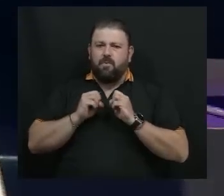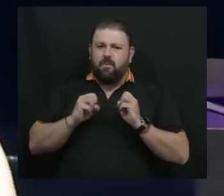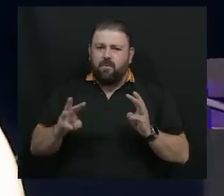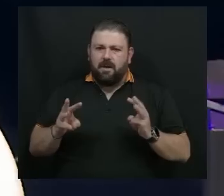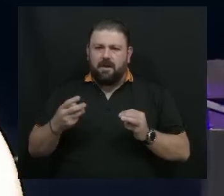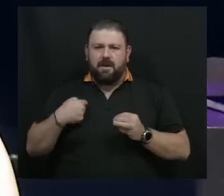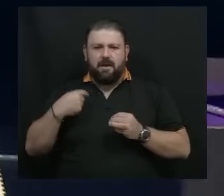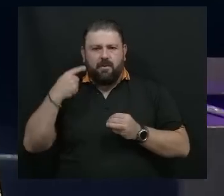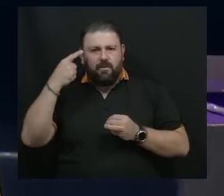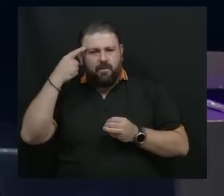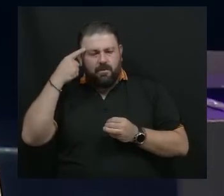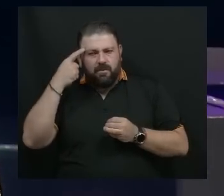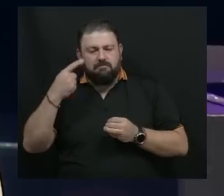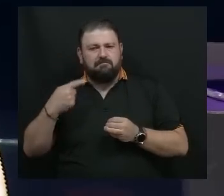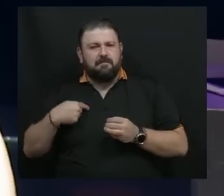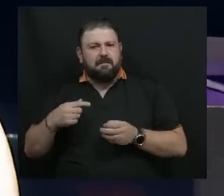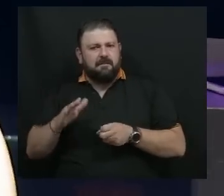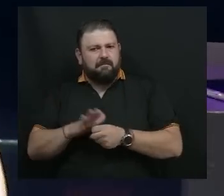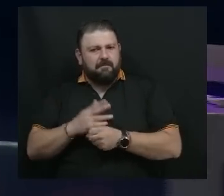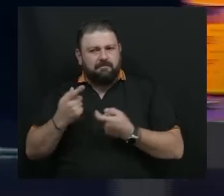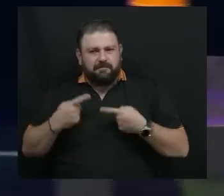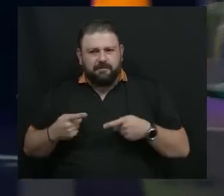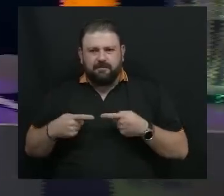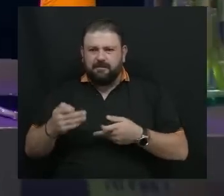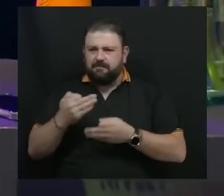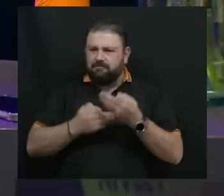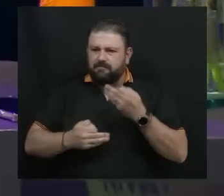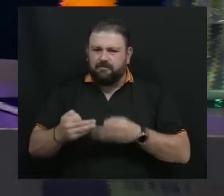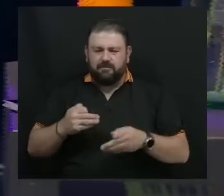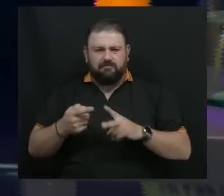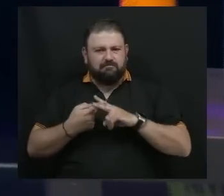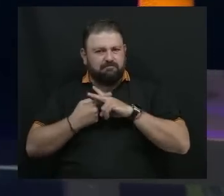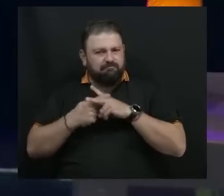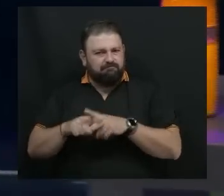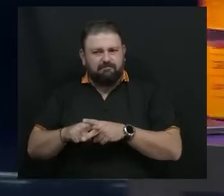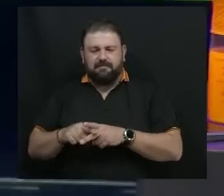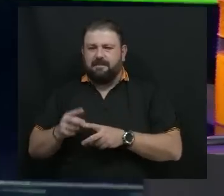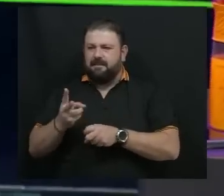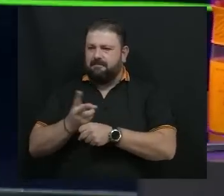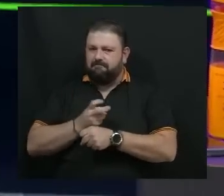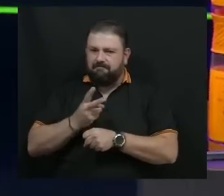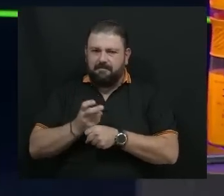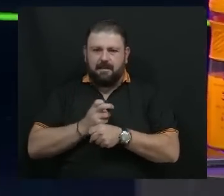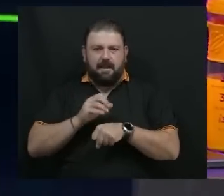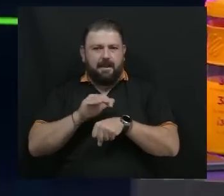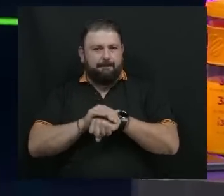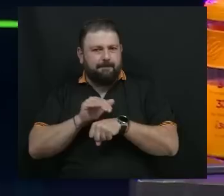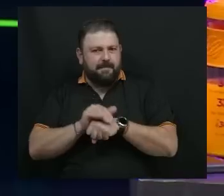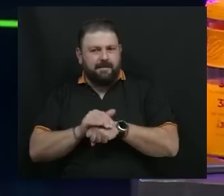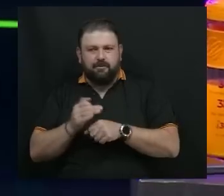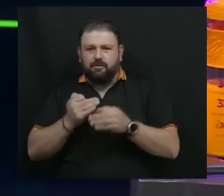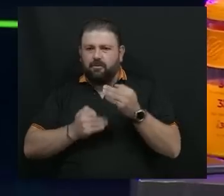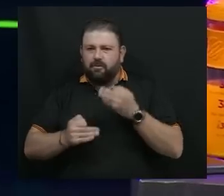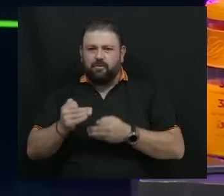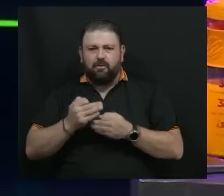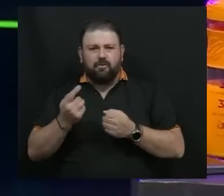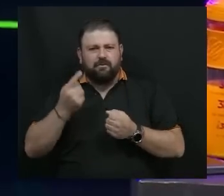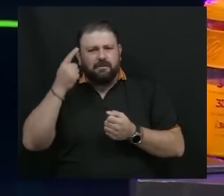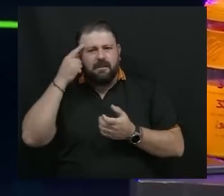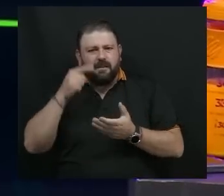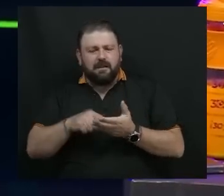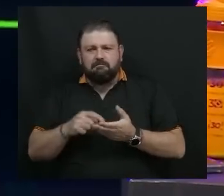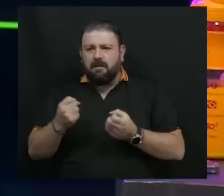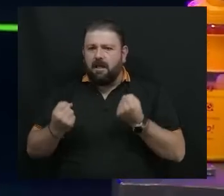Y me puse como loco a invitar gente al negocio, a invitar y decirle a un poco de amigos, compañeros. ¿Y qué creen? ¿Que todo el mundo me dijo que